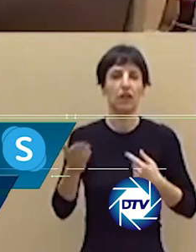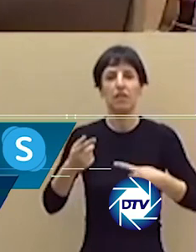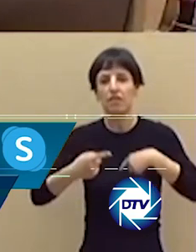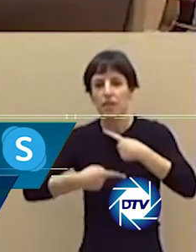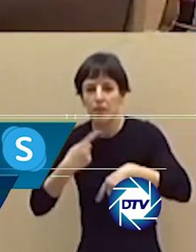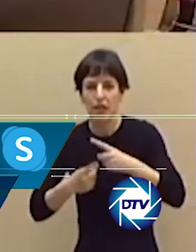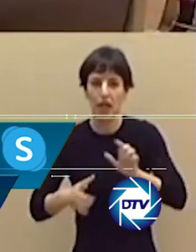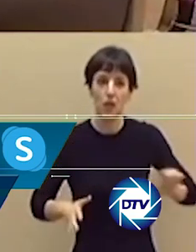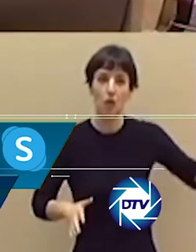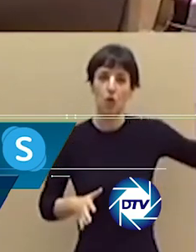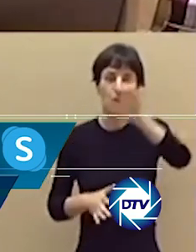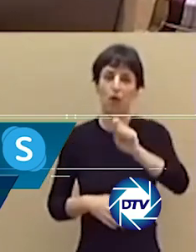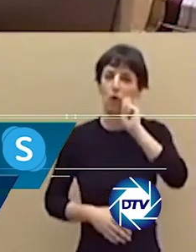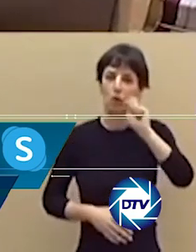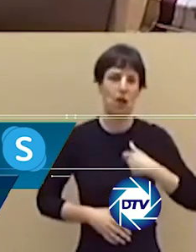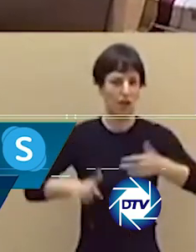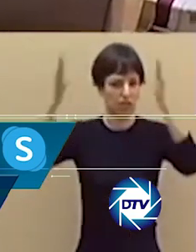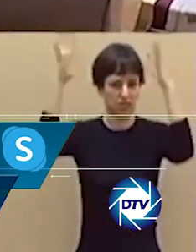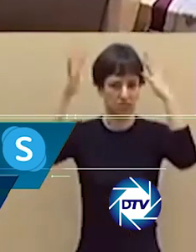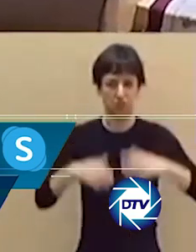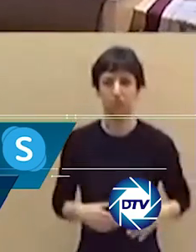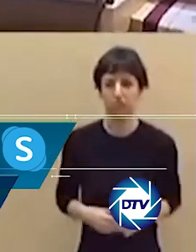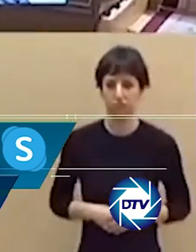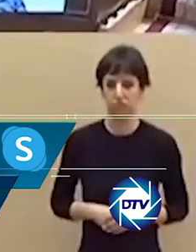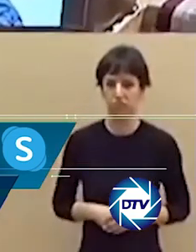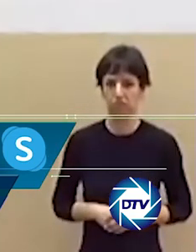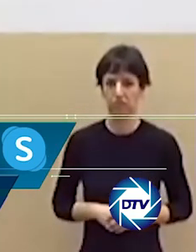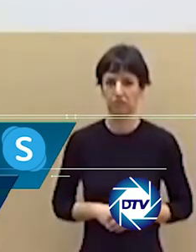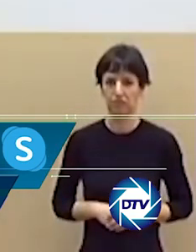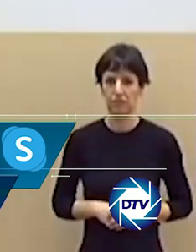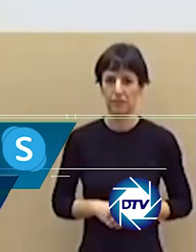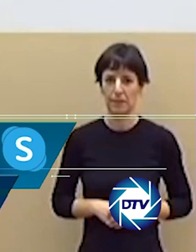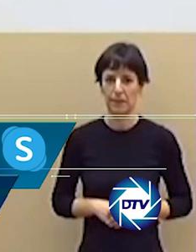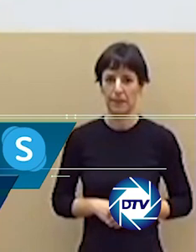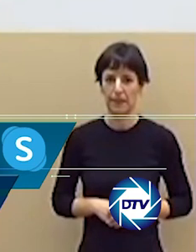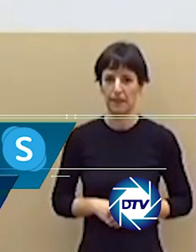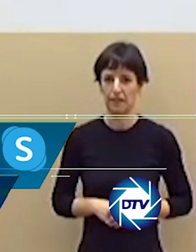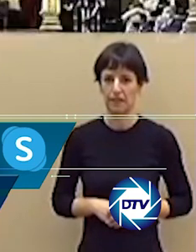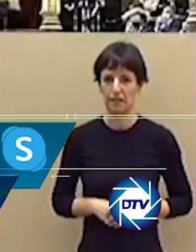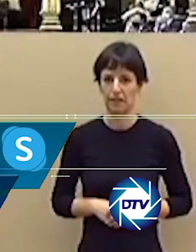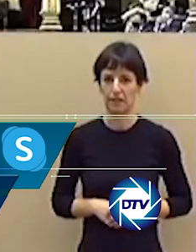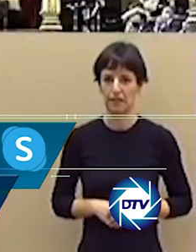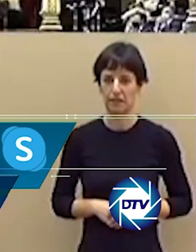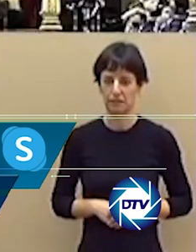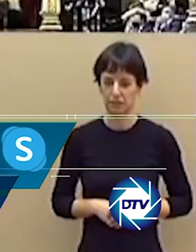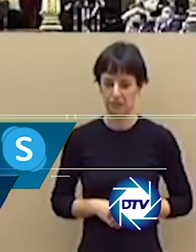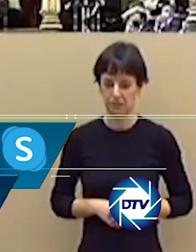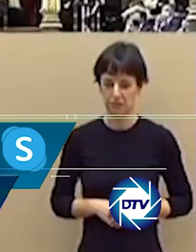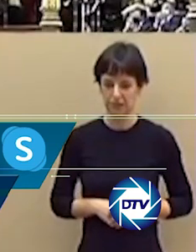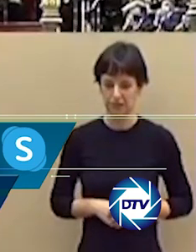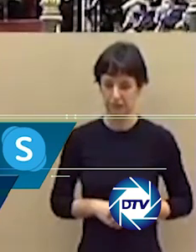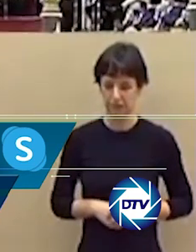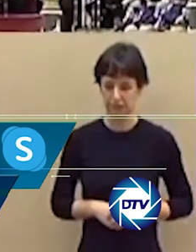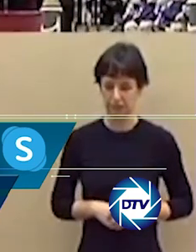que, a mi humilde opinión, la referencia a Guernica no es una referencia acertada, si bien es cierto que Zelensky, o el que le haya escrito el